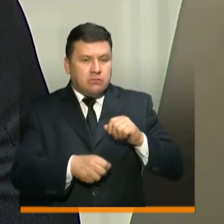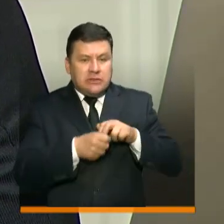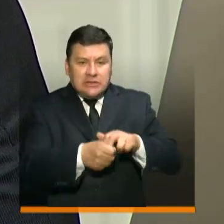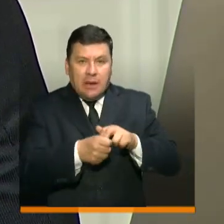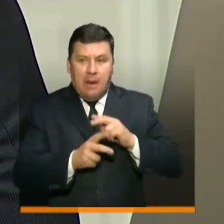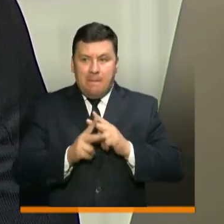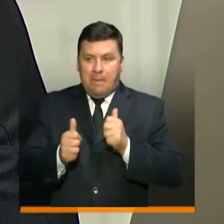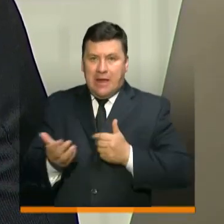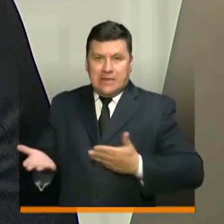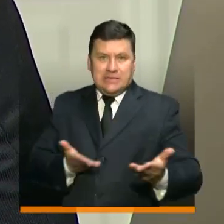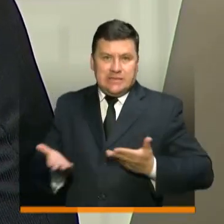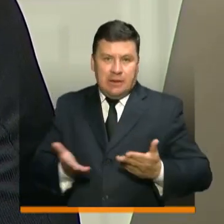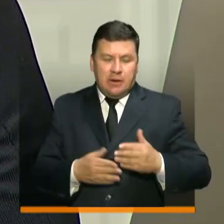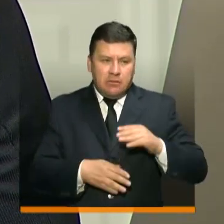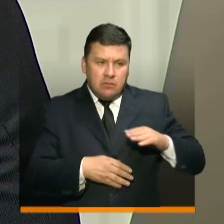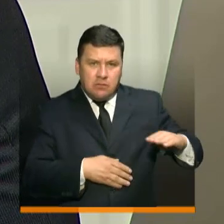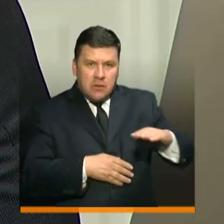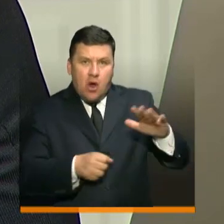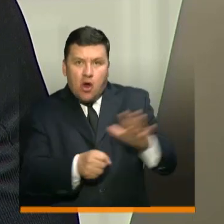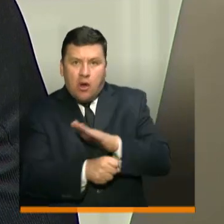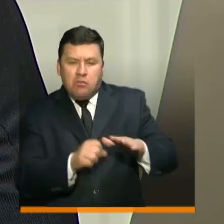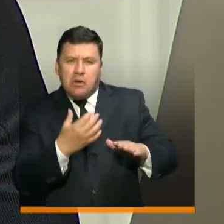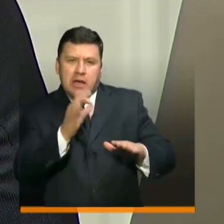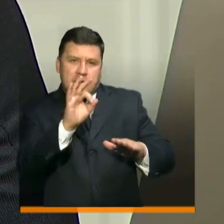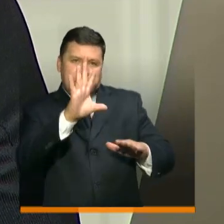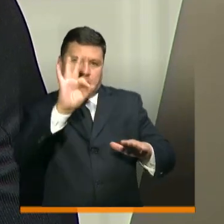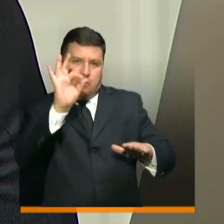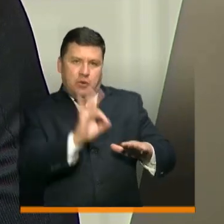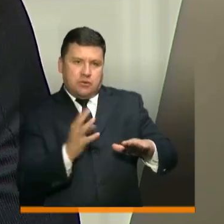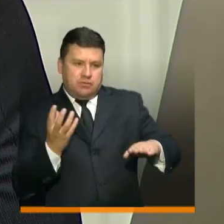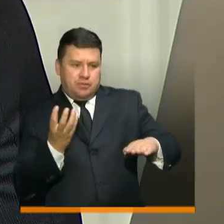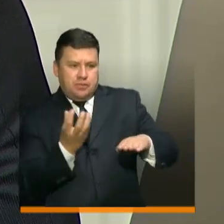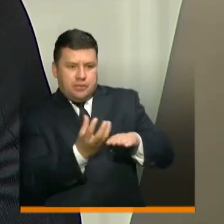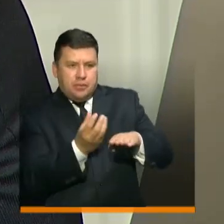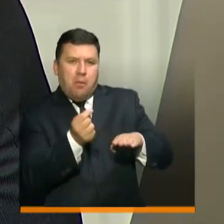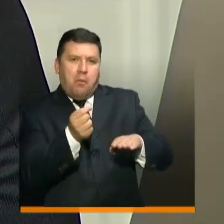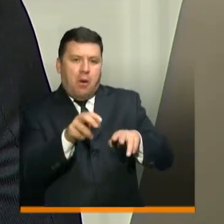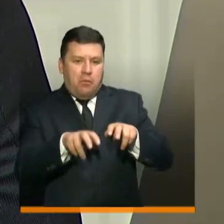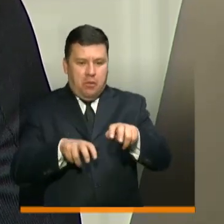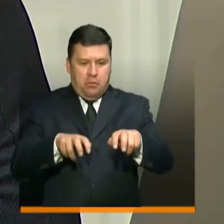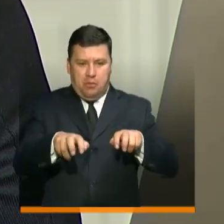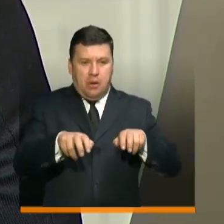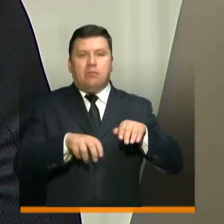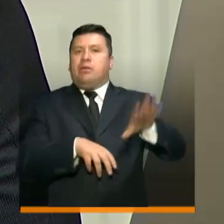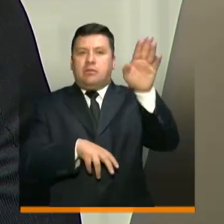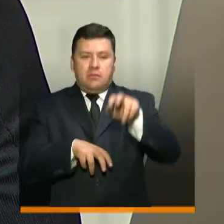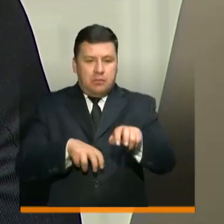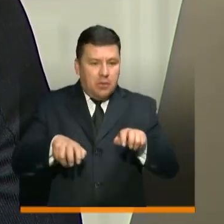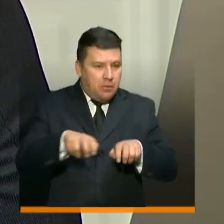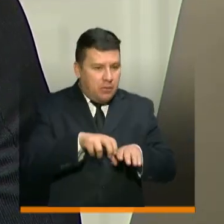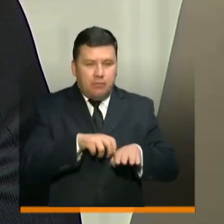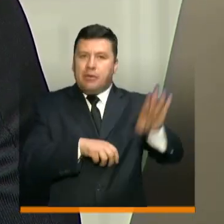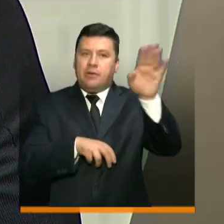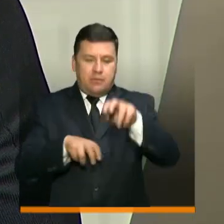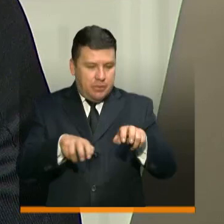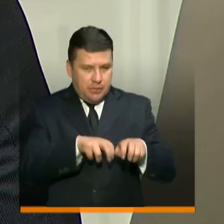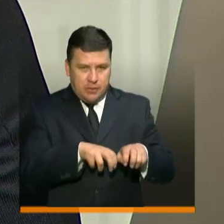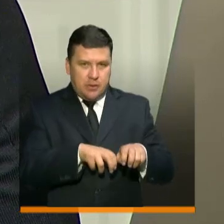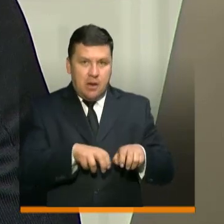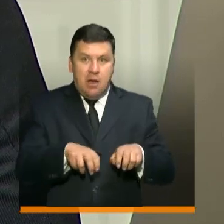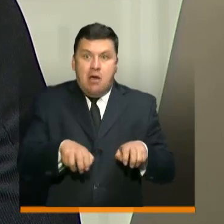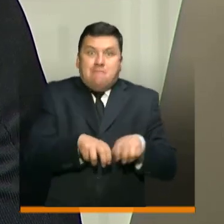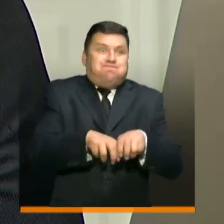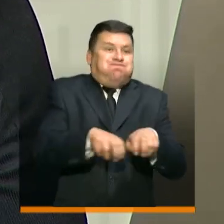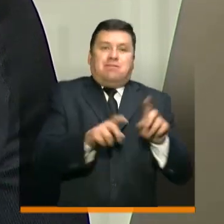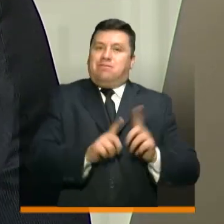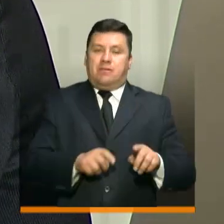de los servicios, mantener esa ocupación del 35% en todos los servicios en la ciudad. Por supuesto, como bien